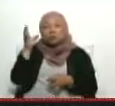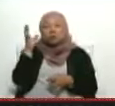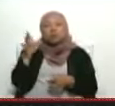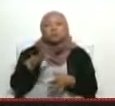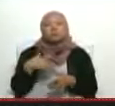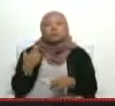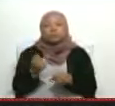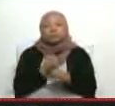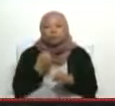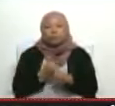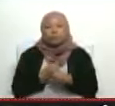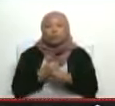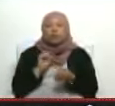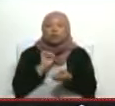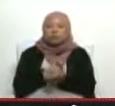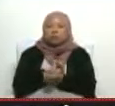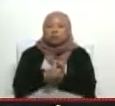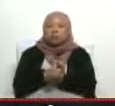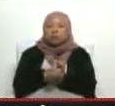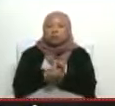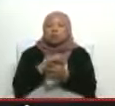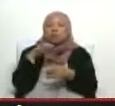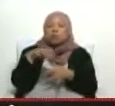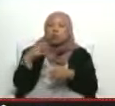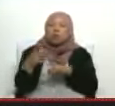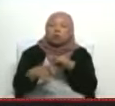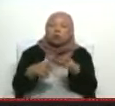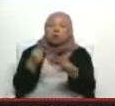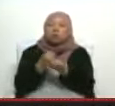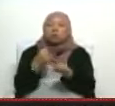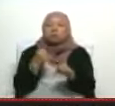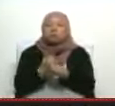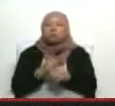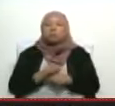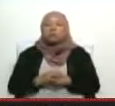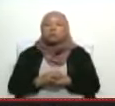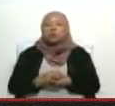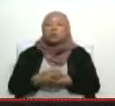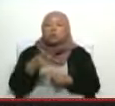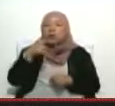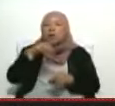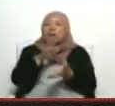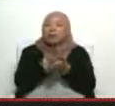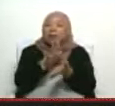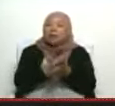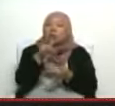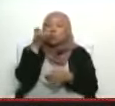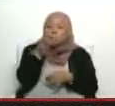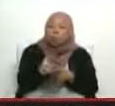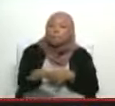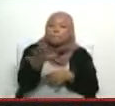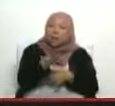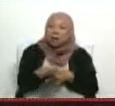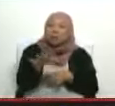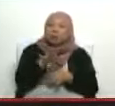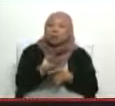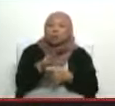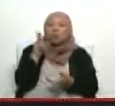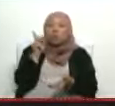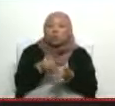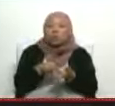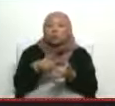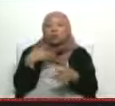los detuvieron a ellos por estar caminando, trotando en un parque y tirar